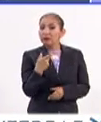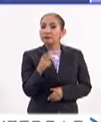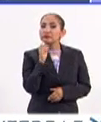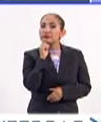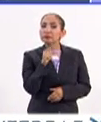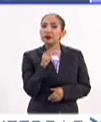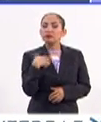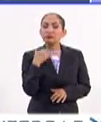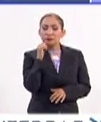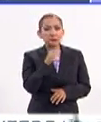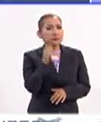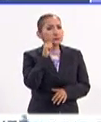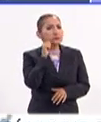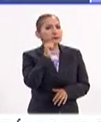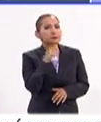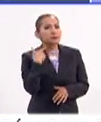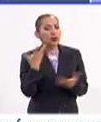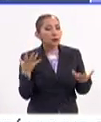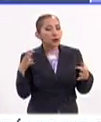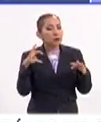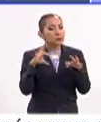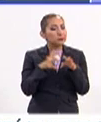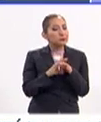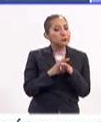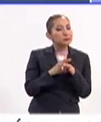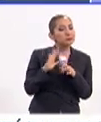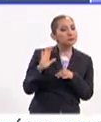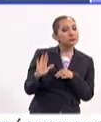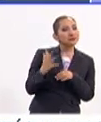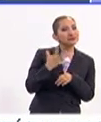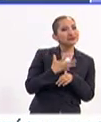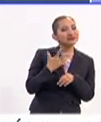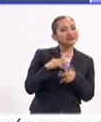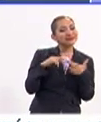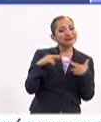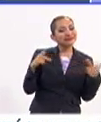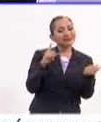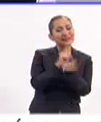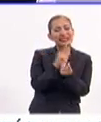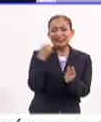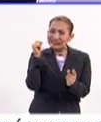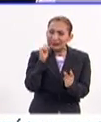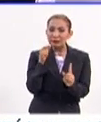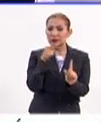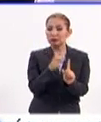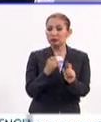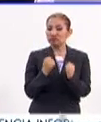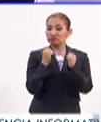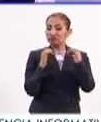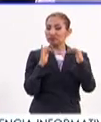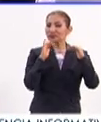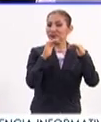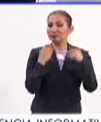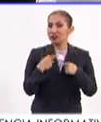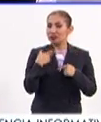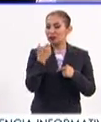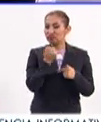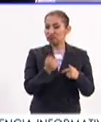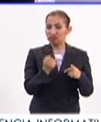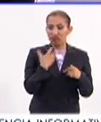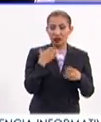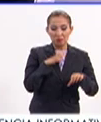también todo el tiempo van acompasadas de tener una relación especial con el poder que le va a permitir